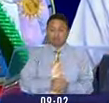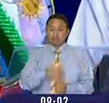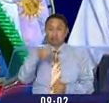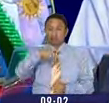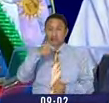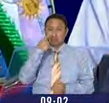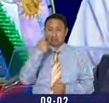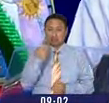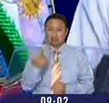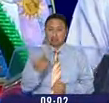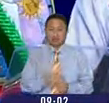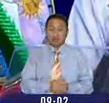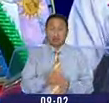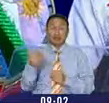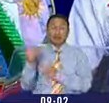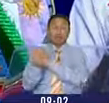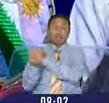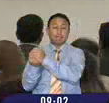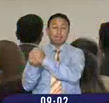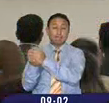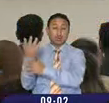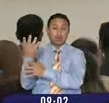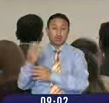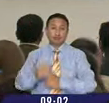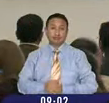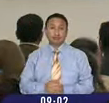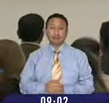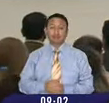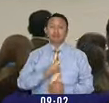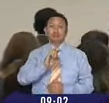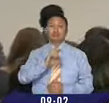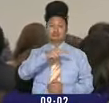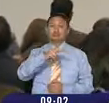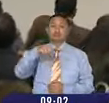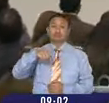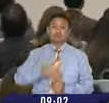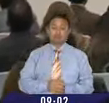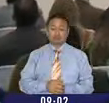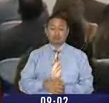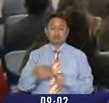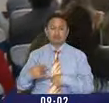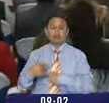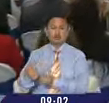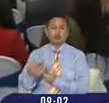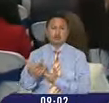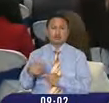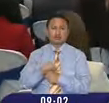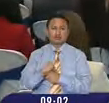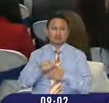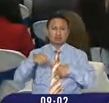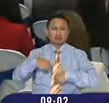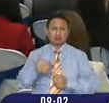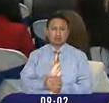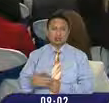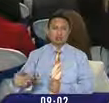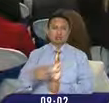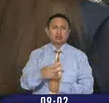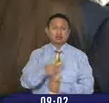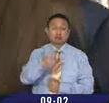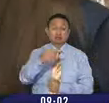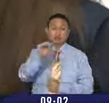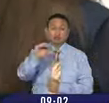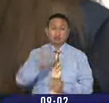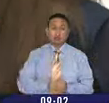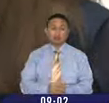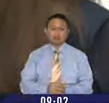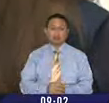la simulación de la erupción de un volcán. Desde el CNE se informó que los informes de evaluación del simulacro se darán a conocer en los próximos